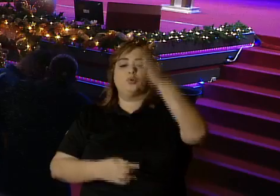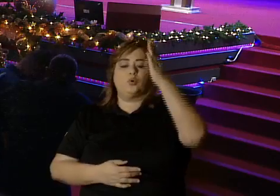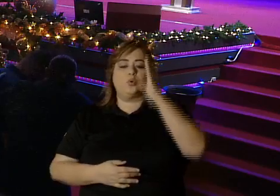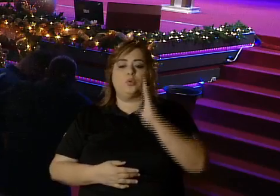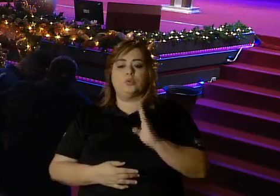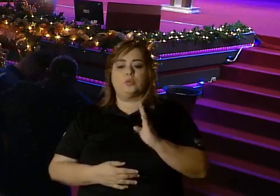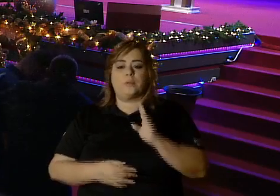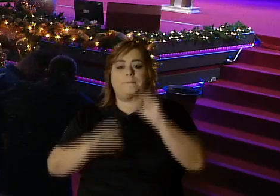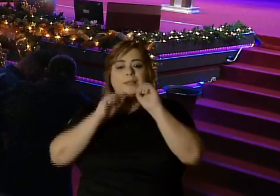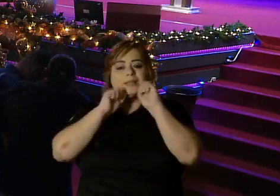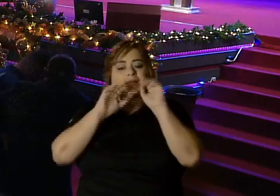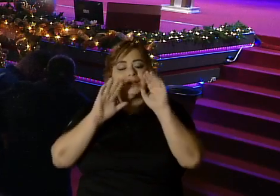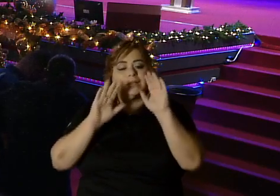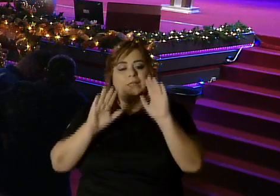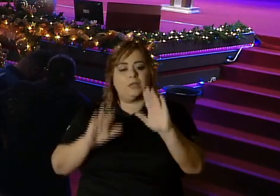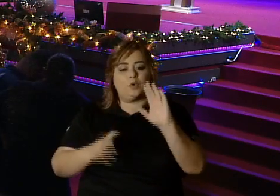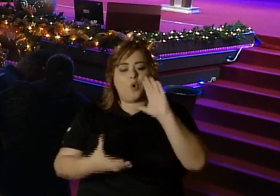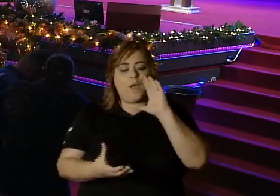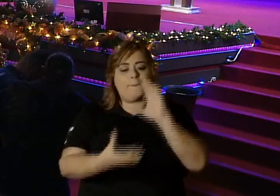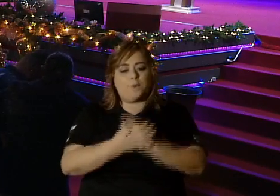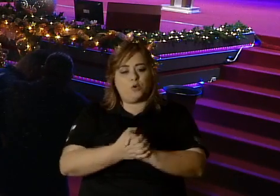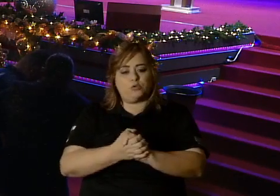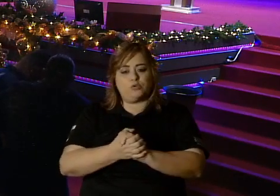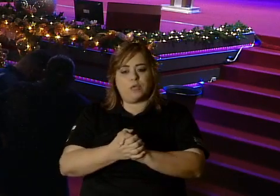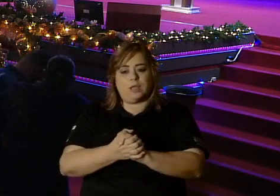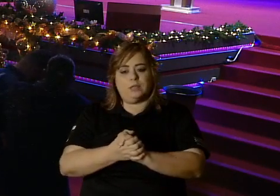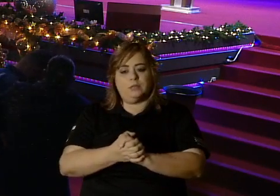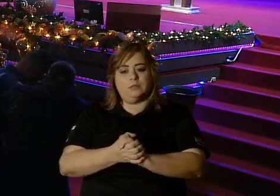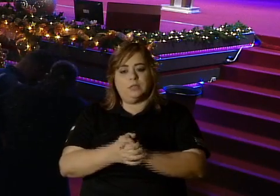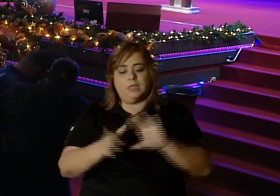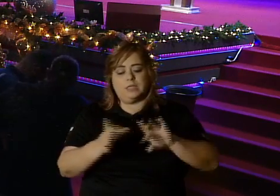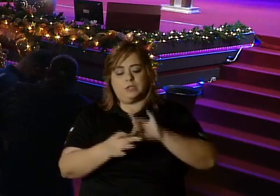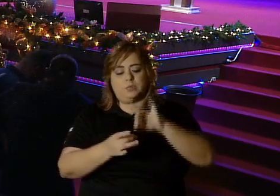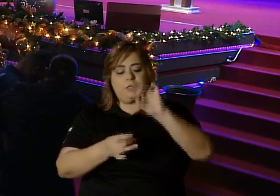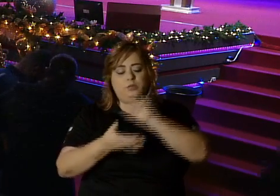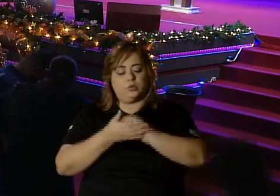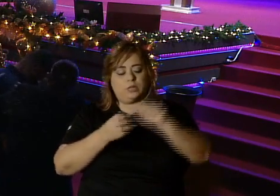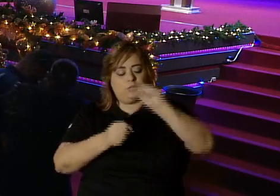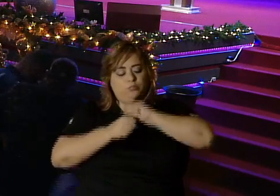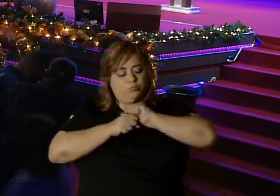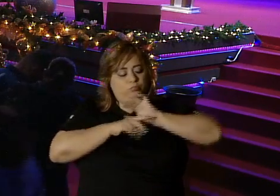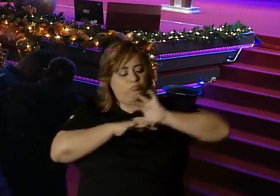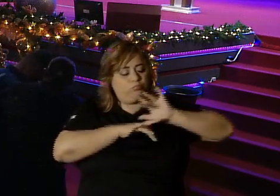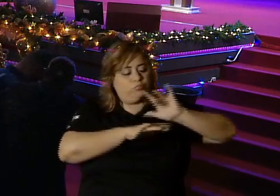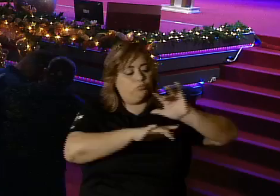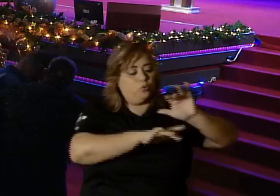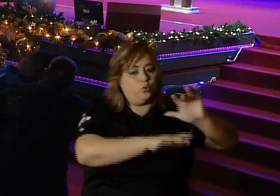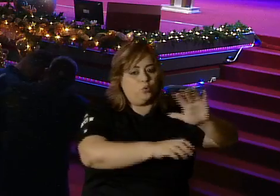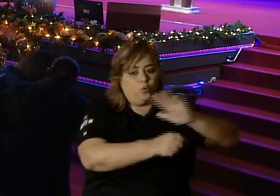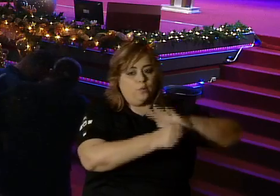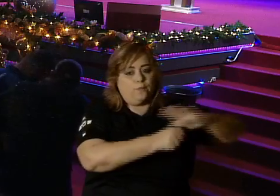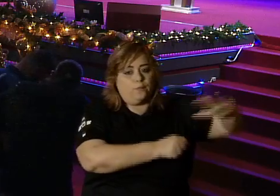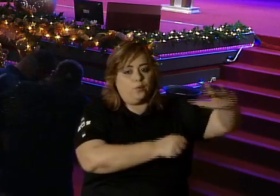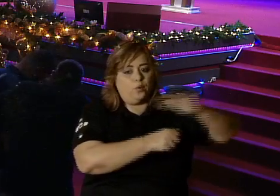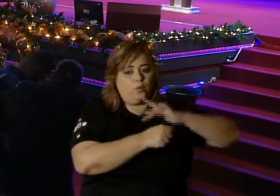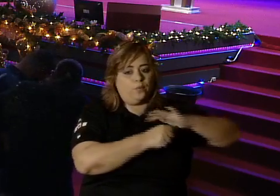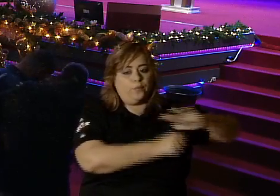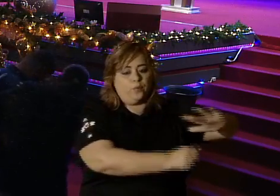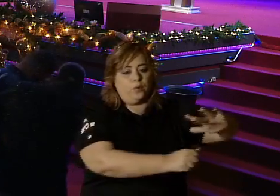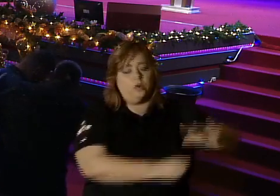Te bendigo, tu esposa lo llena el Espíritu Santo, lo llena el Espíritu Santo. Ves allá, ves allá, ves allá, que hay una unción sobre